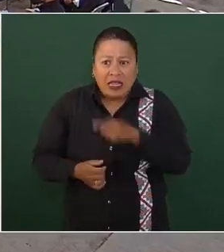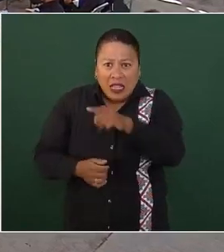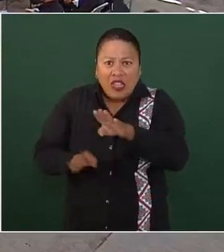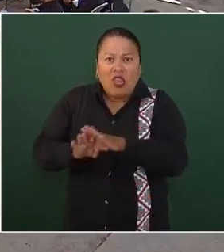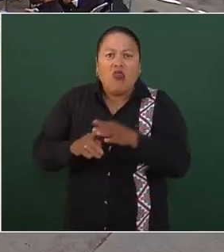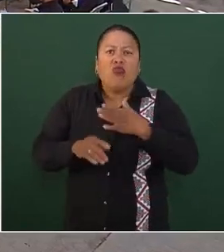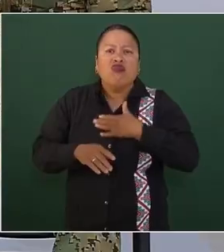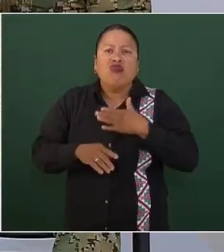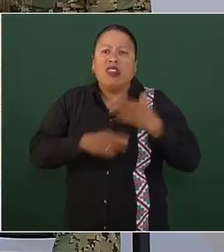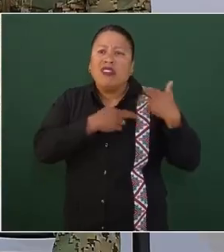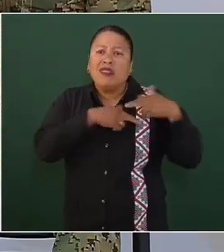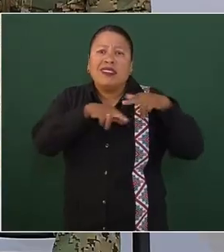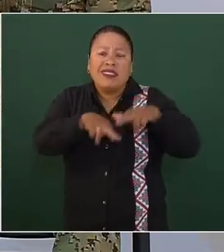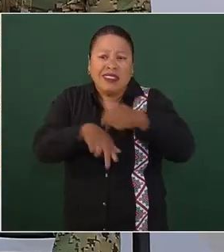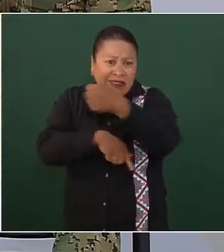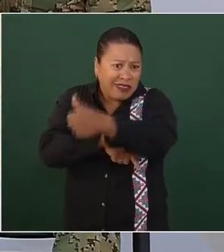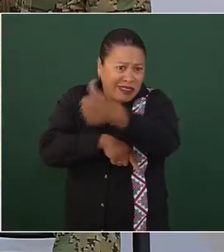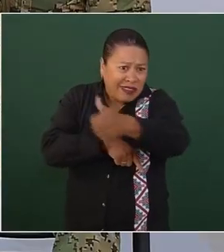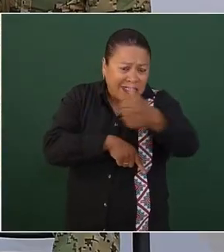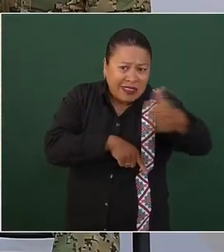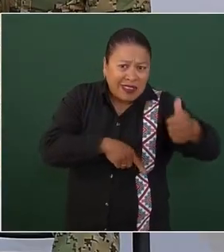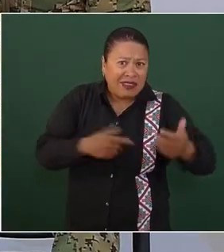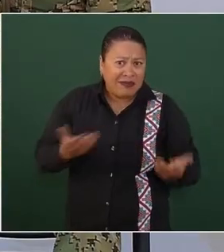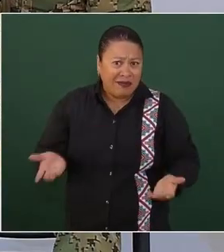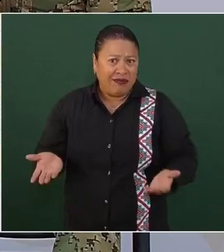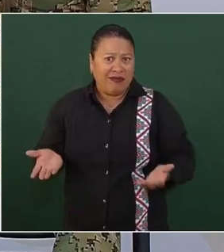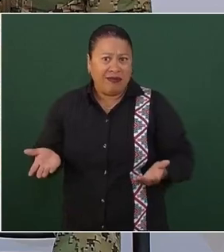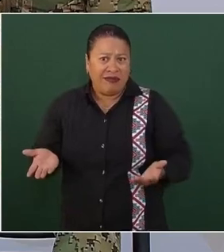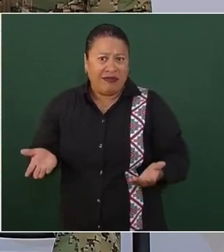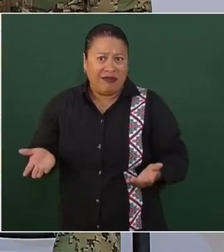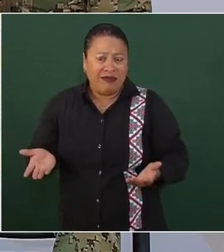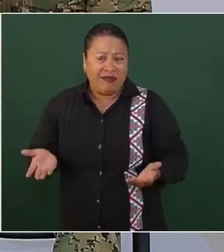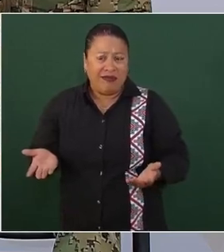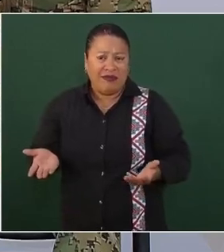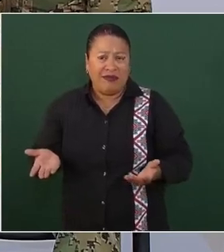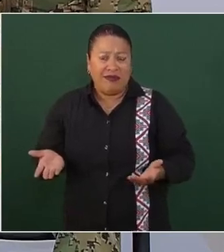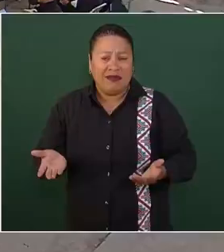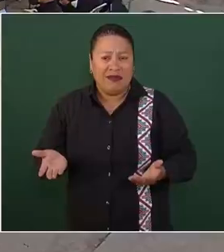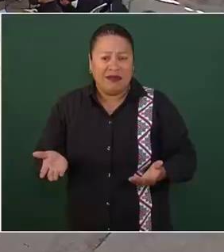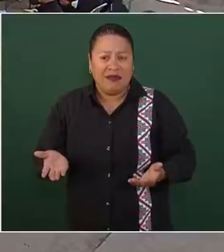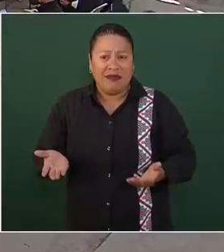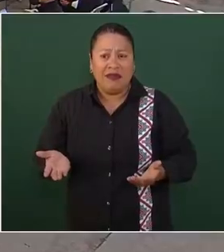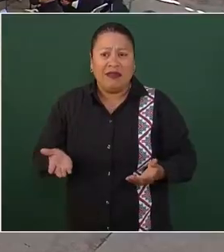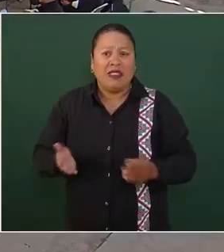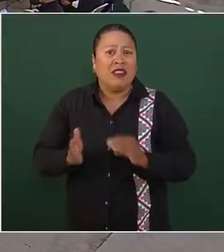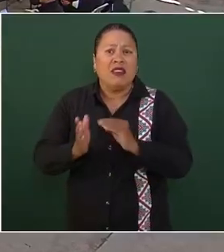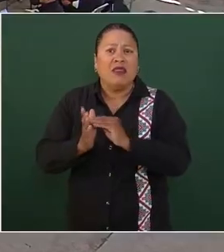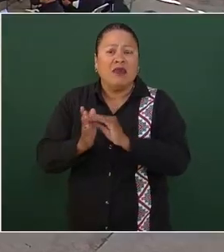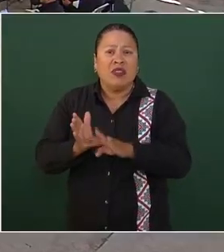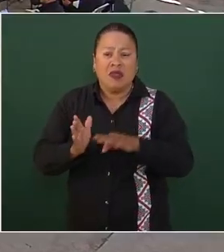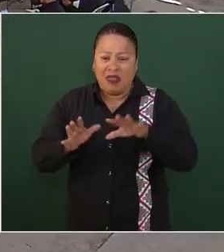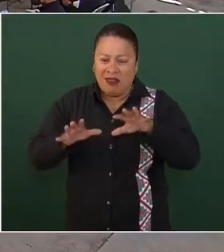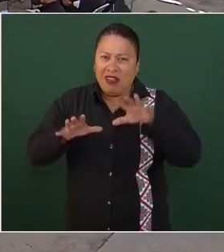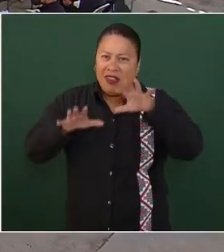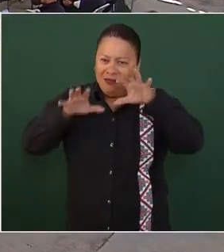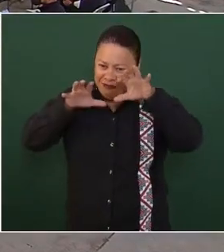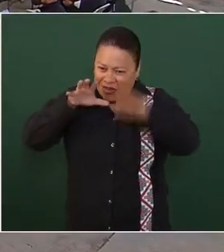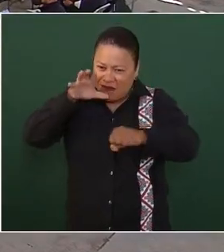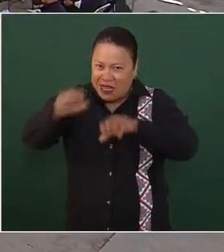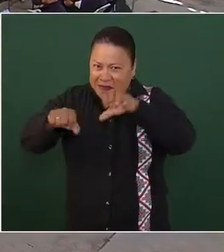representamos por ejemplo este en todas estas detenciones